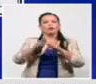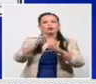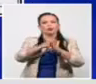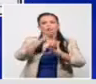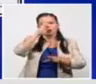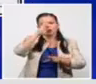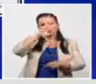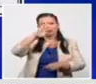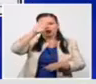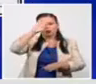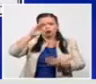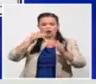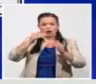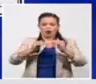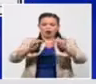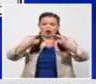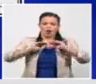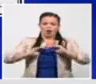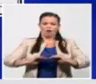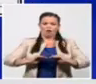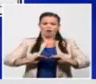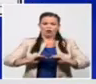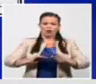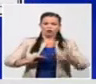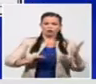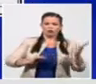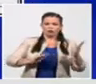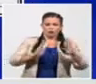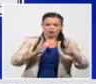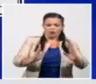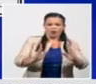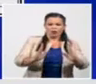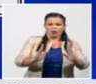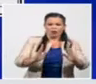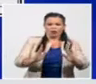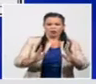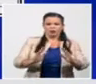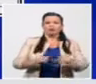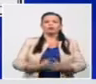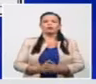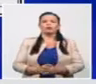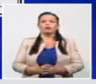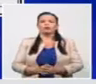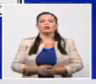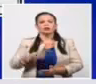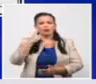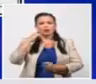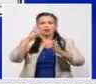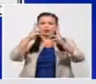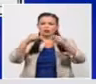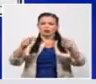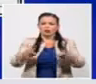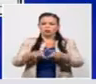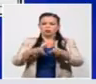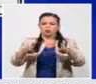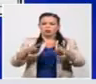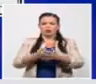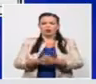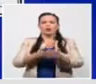inferior derecha, en el medio, cifra que se incrementa, Guantánamo,